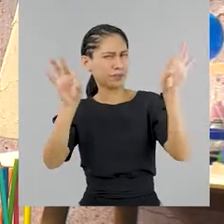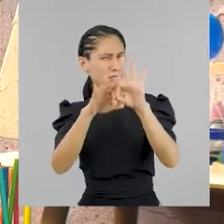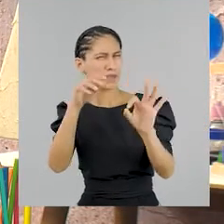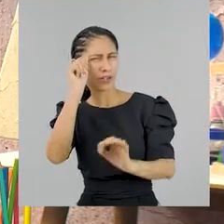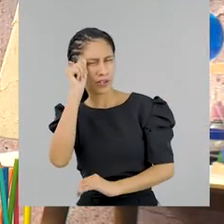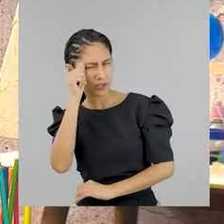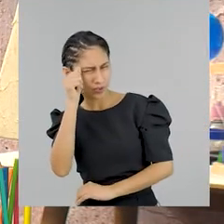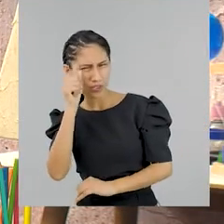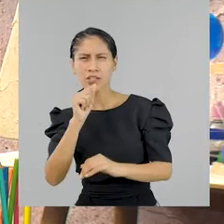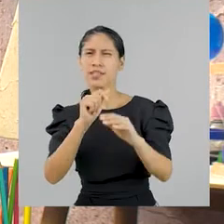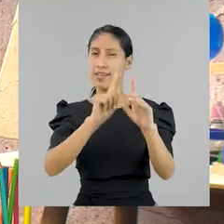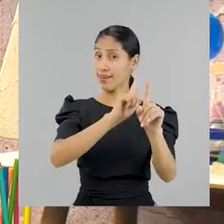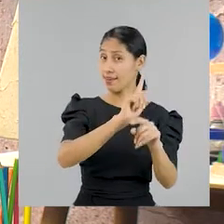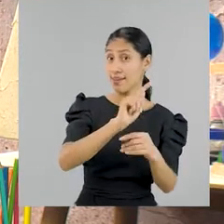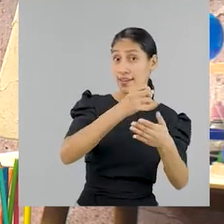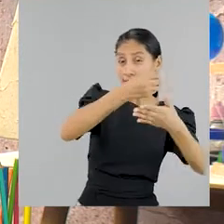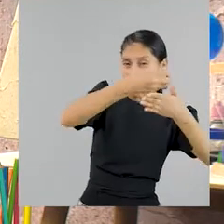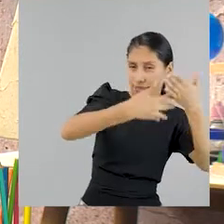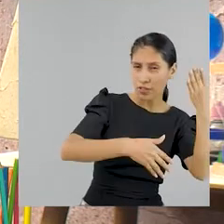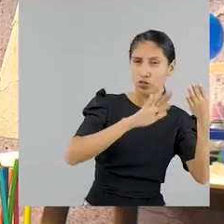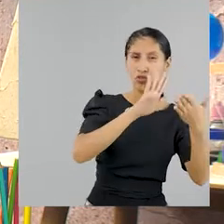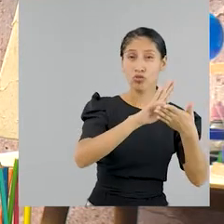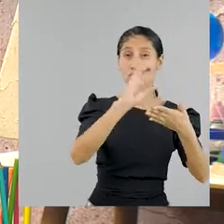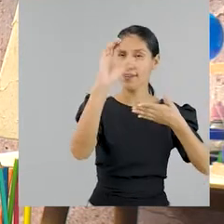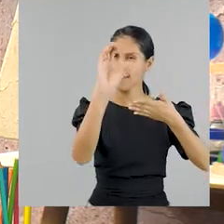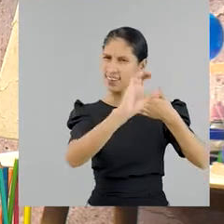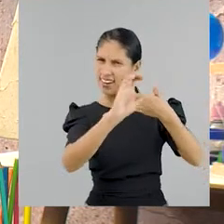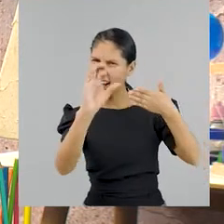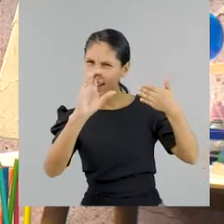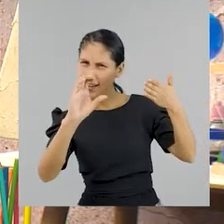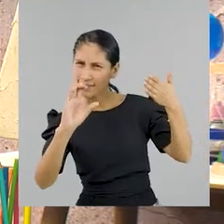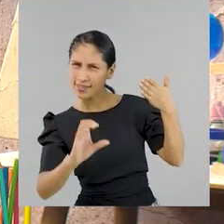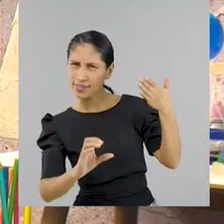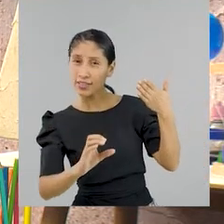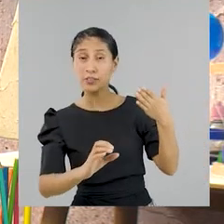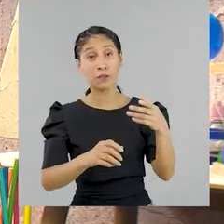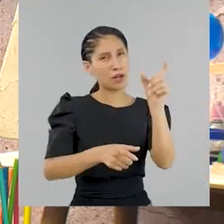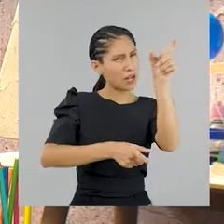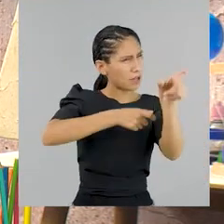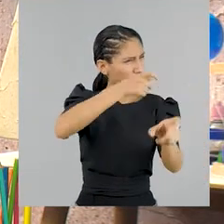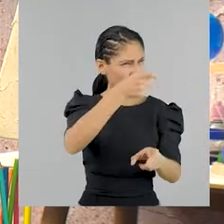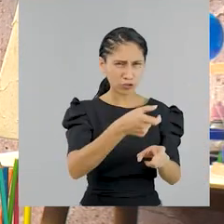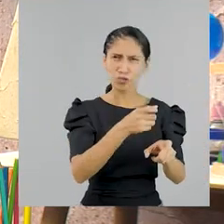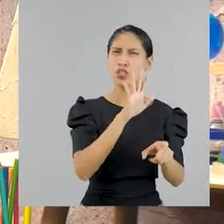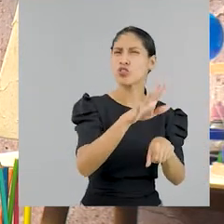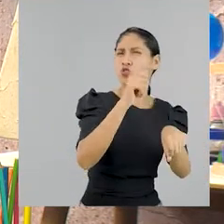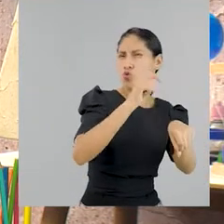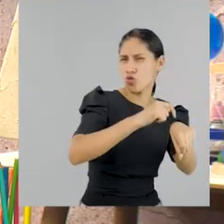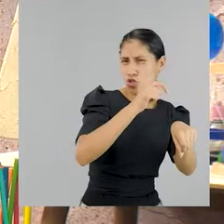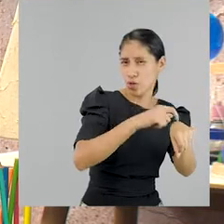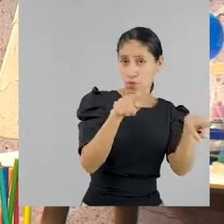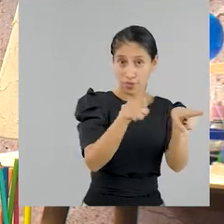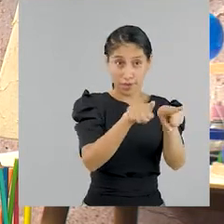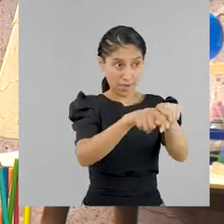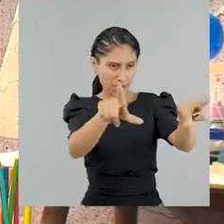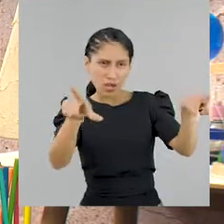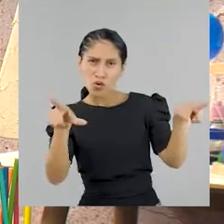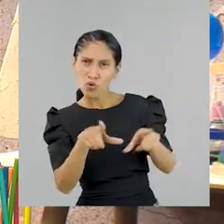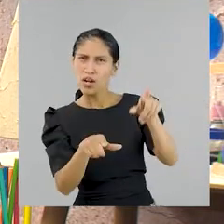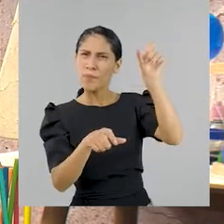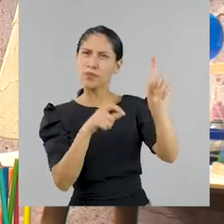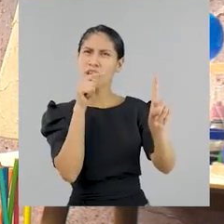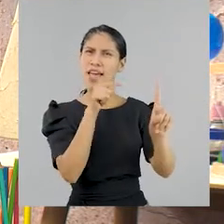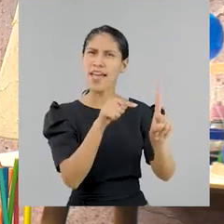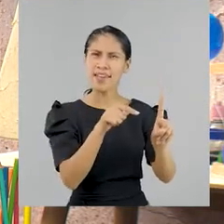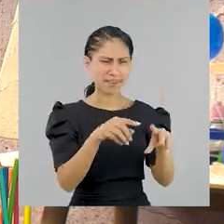sus características que están conectadas al contenido del texto: personajes, tiempo y lugar, posición del